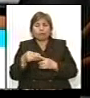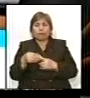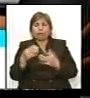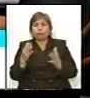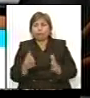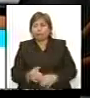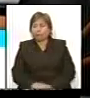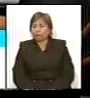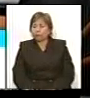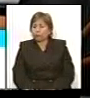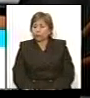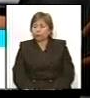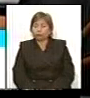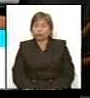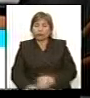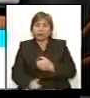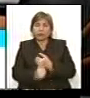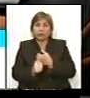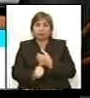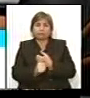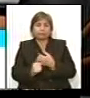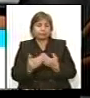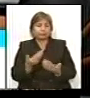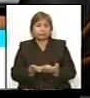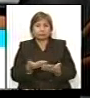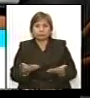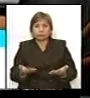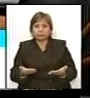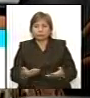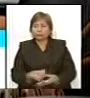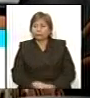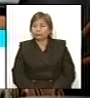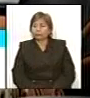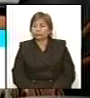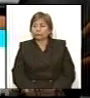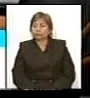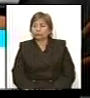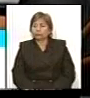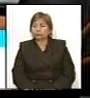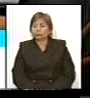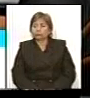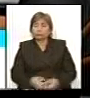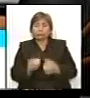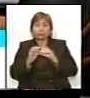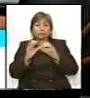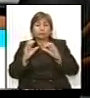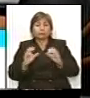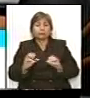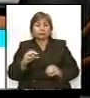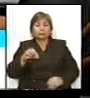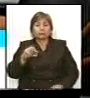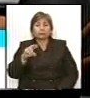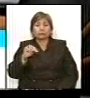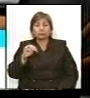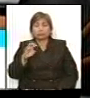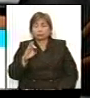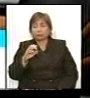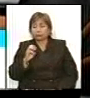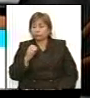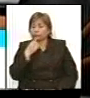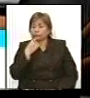que es riesgos acreditados con las certificaciones CNEPRED y determinamos